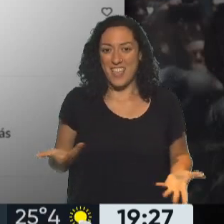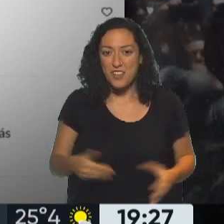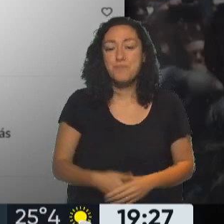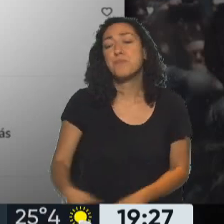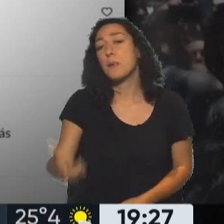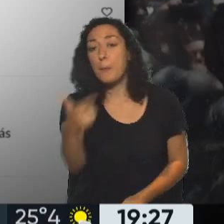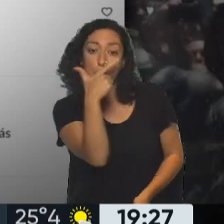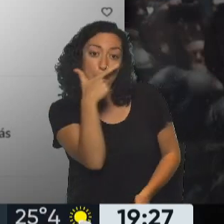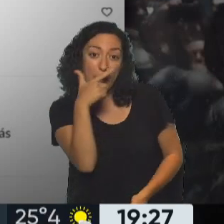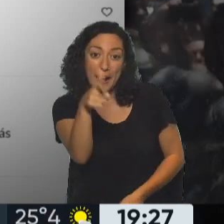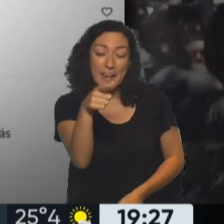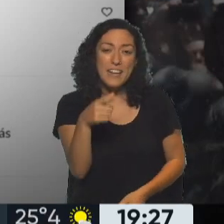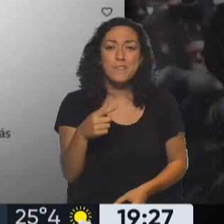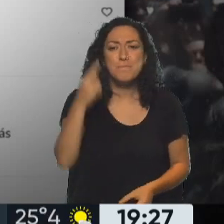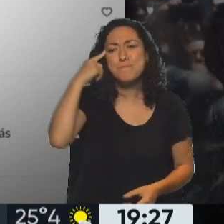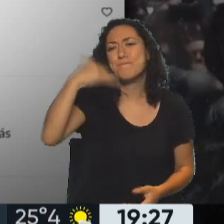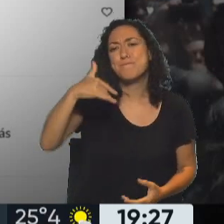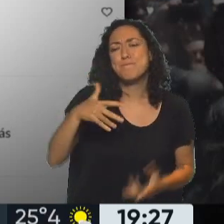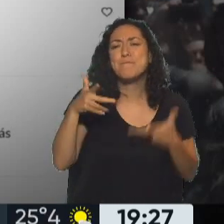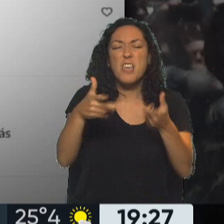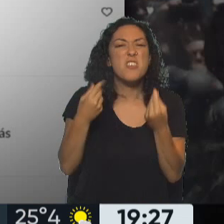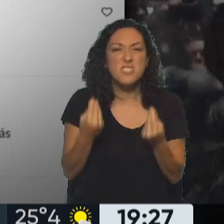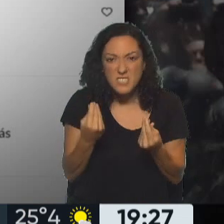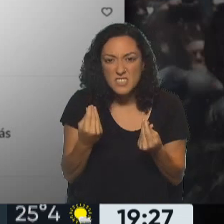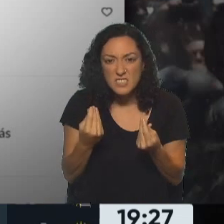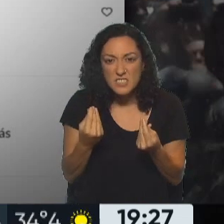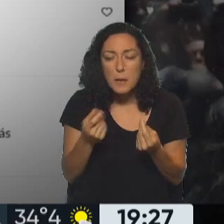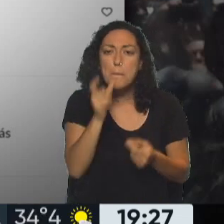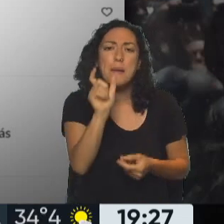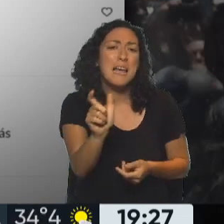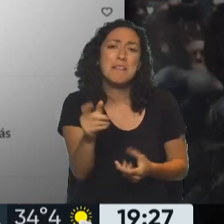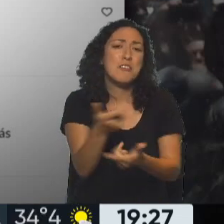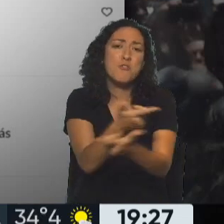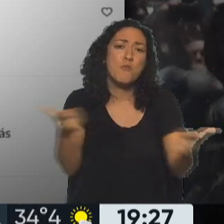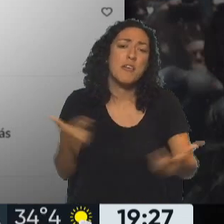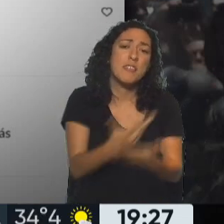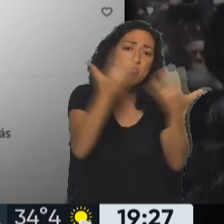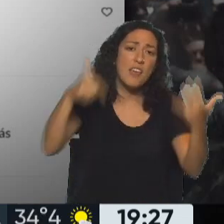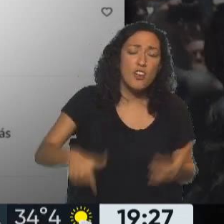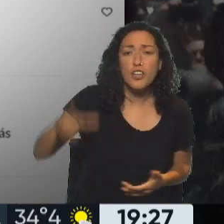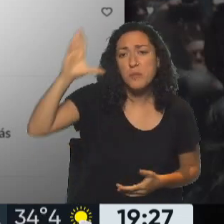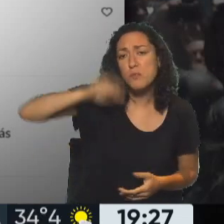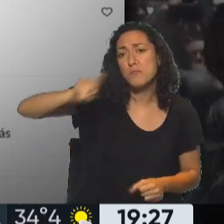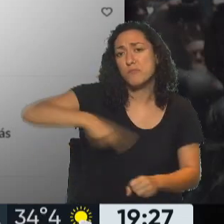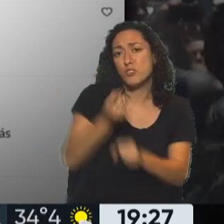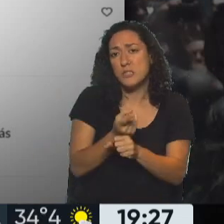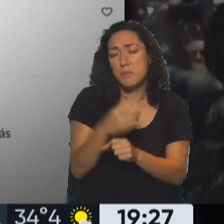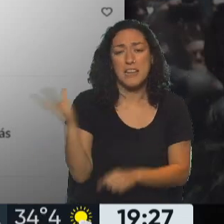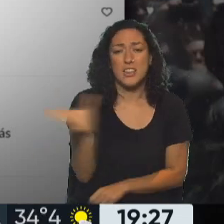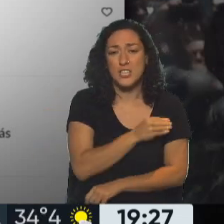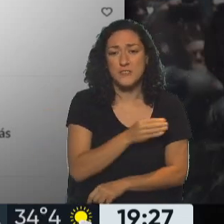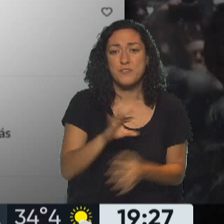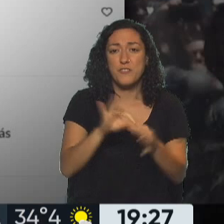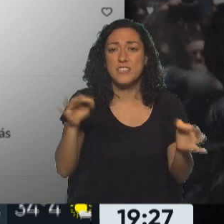Dybala, que mira lo que dice, me parece muy inteligente, porque él dice, no sirven muchas palabras, este día será inolvidable para todos. Y hay una frase que